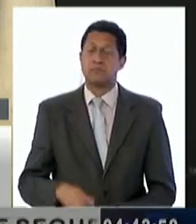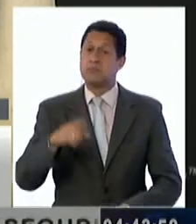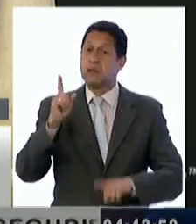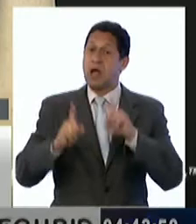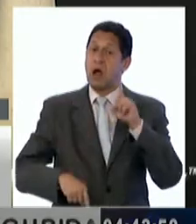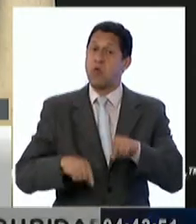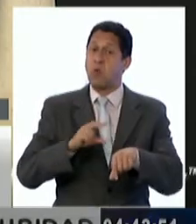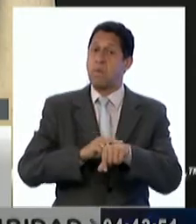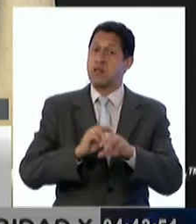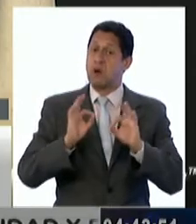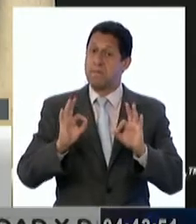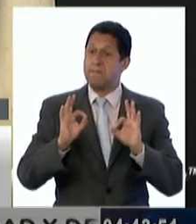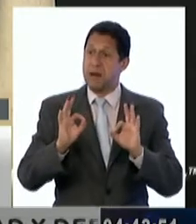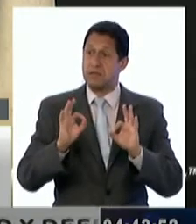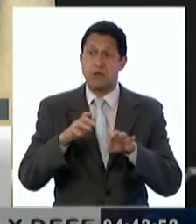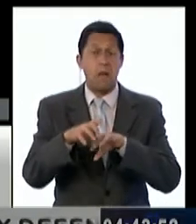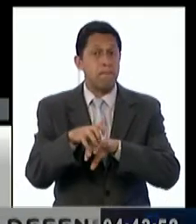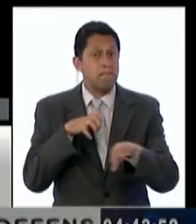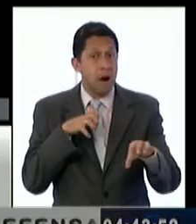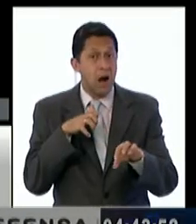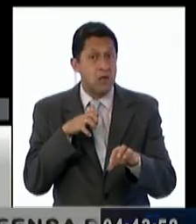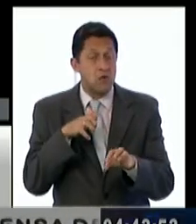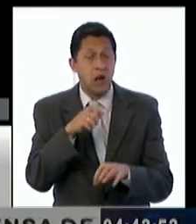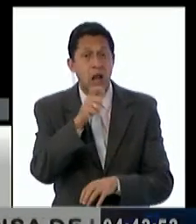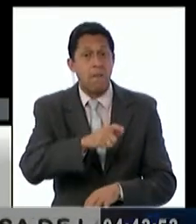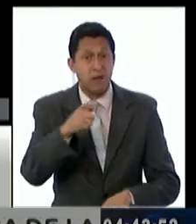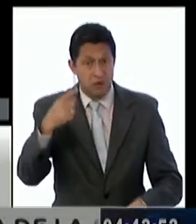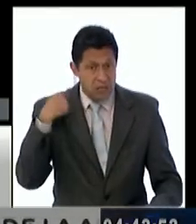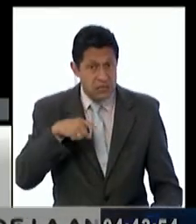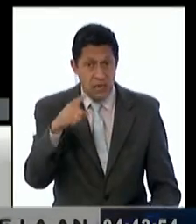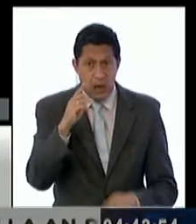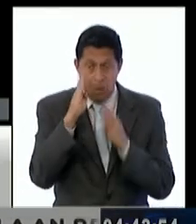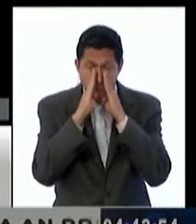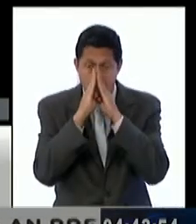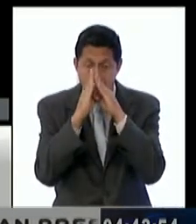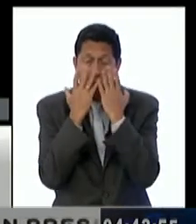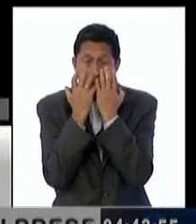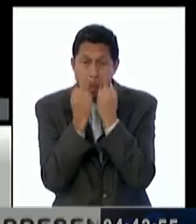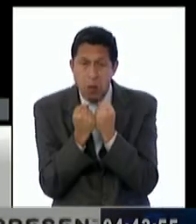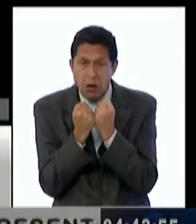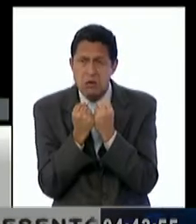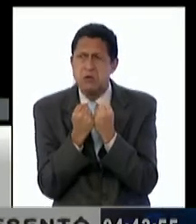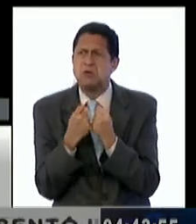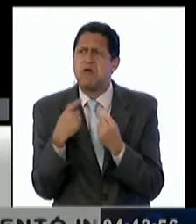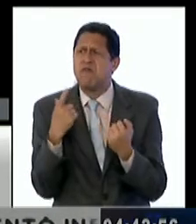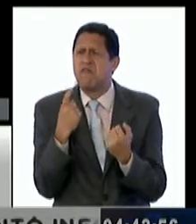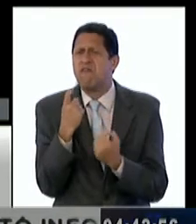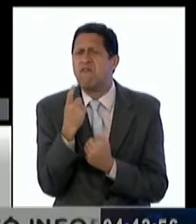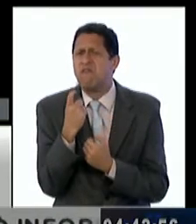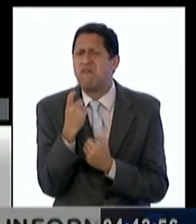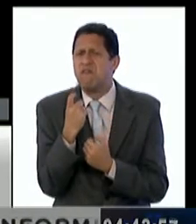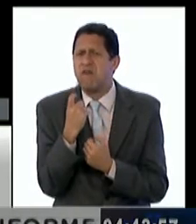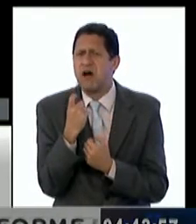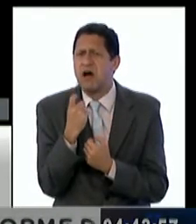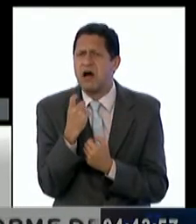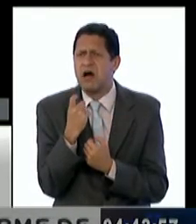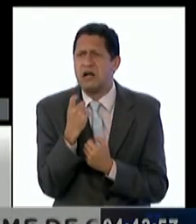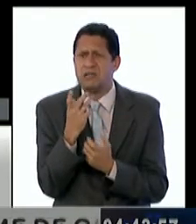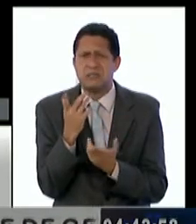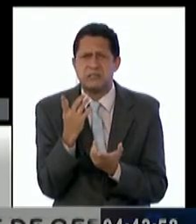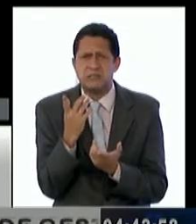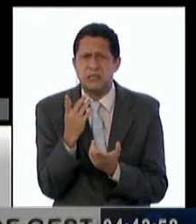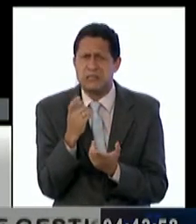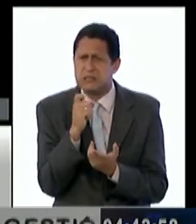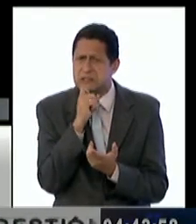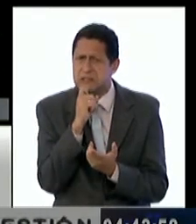especialistas afirman que en la mayoría de los pacientes que presentan esta condición suelen tener falta de comprensión con respecto a la